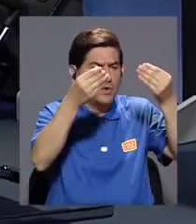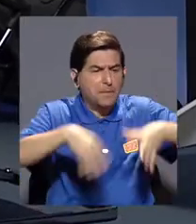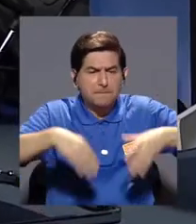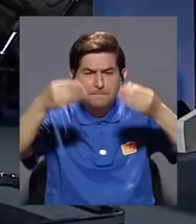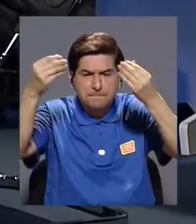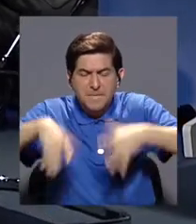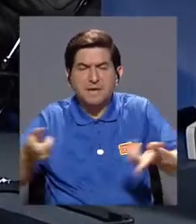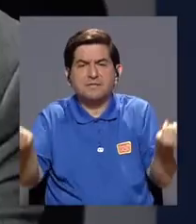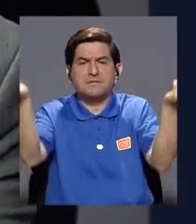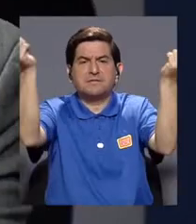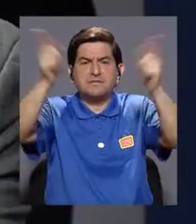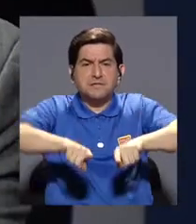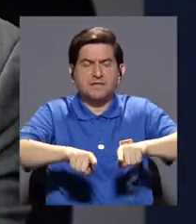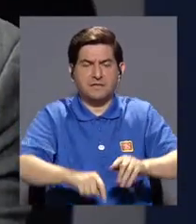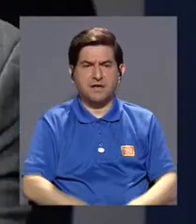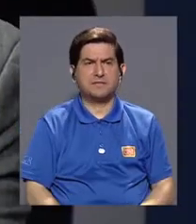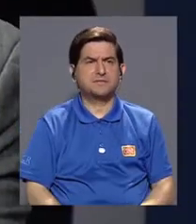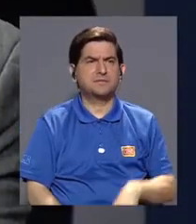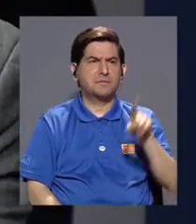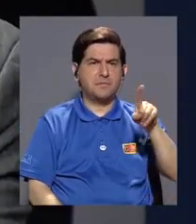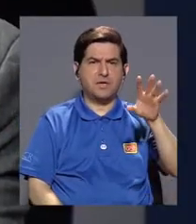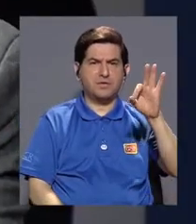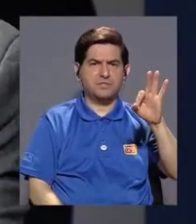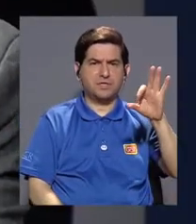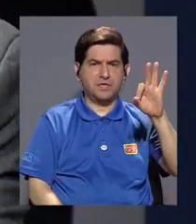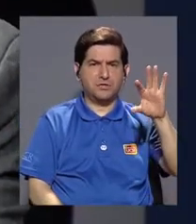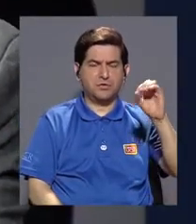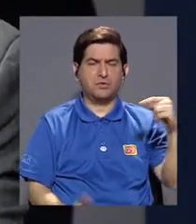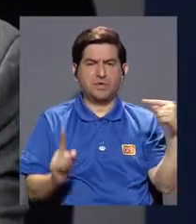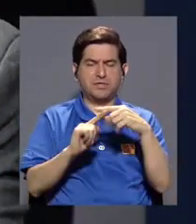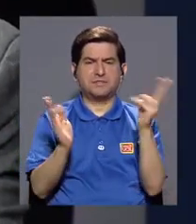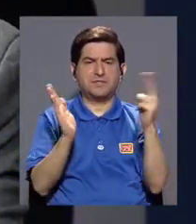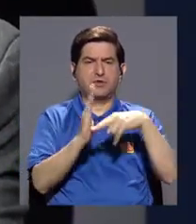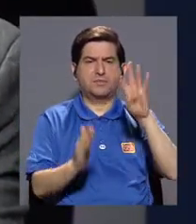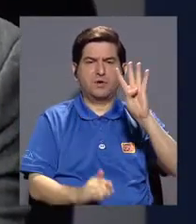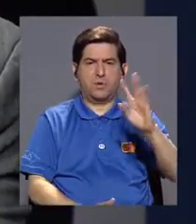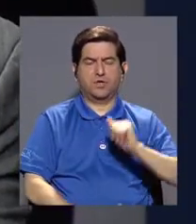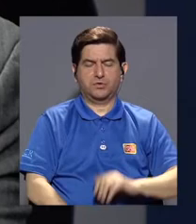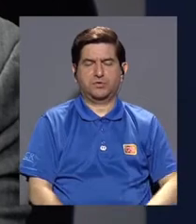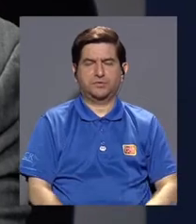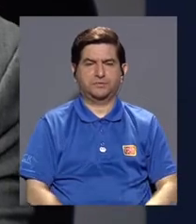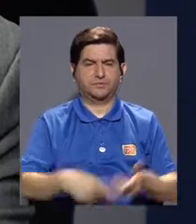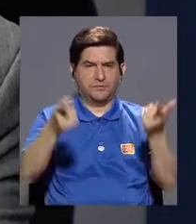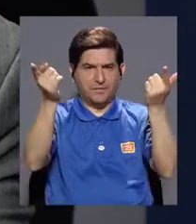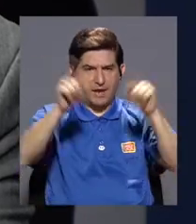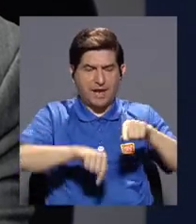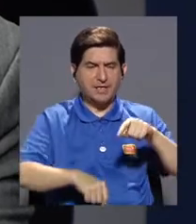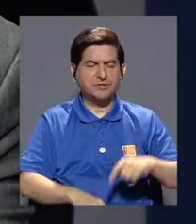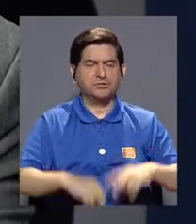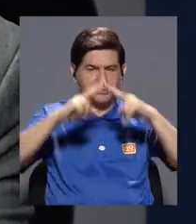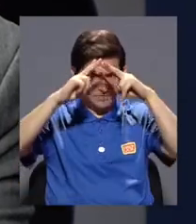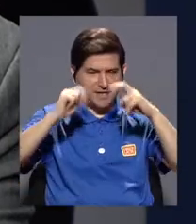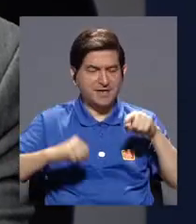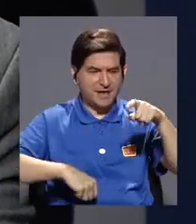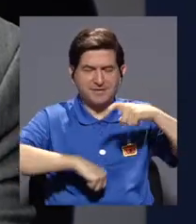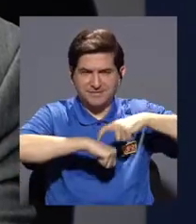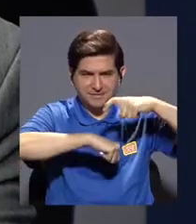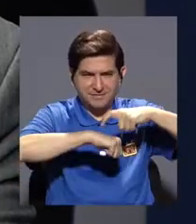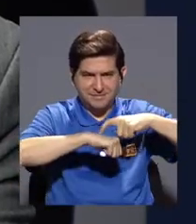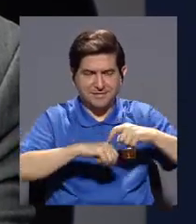pérdidas ocurrieron se sitúan entre 1990 y el 2004. Los hechos que ahí hay que